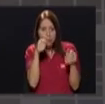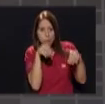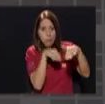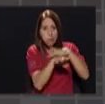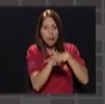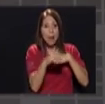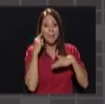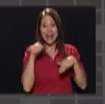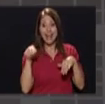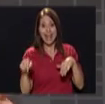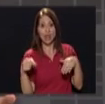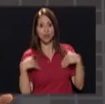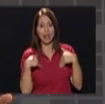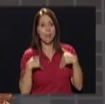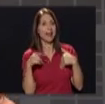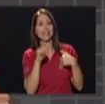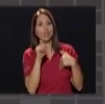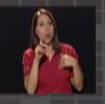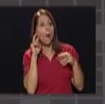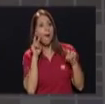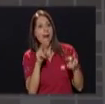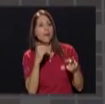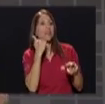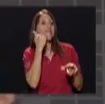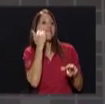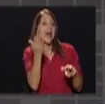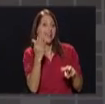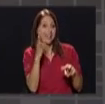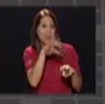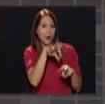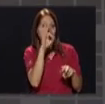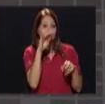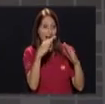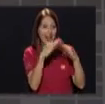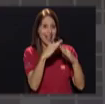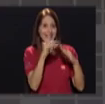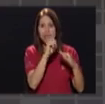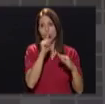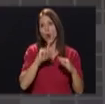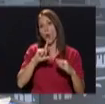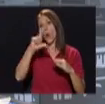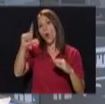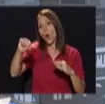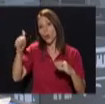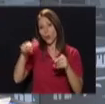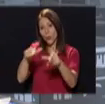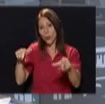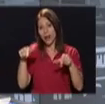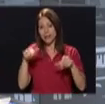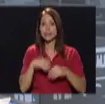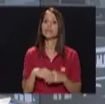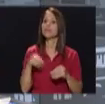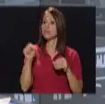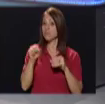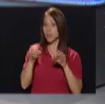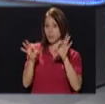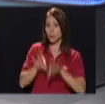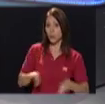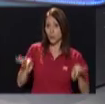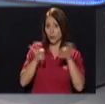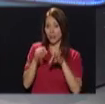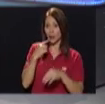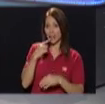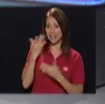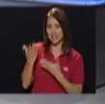tengan tan a la mano ese alimento, que es más fácil para ellos que buscarlo en otras zonas, ¿verdad? Es muy importante lo que Laura apunta justamente